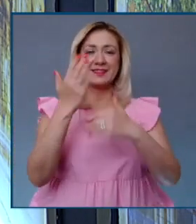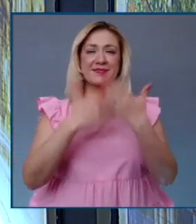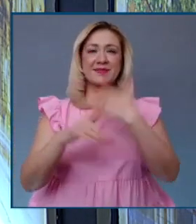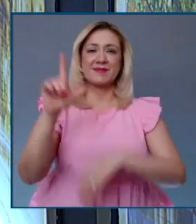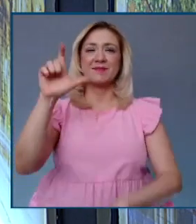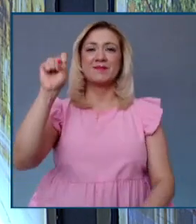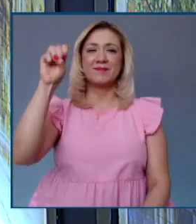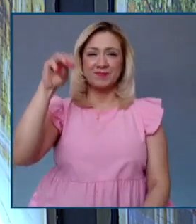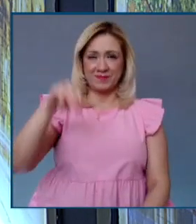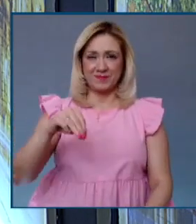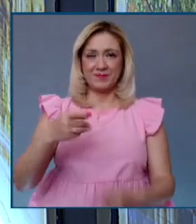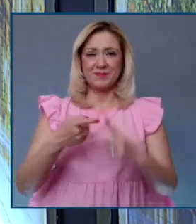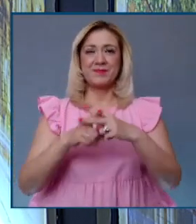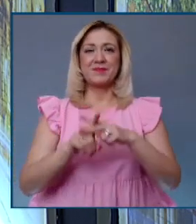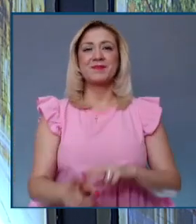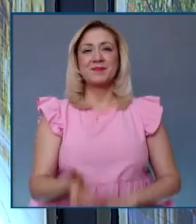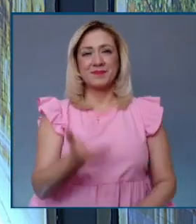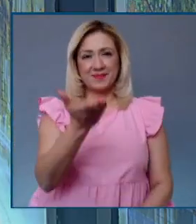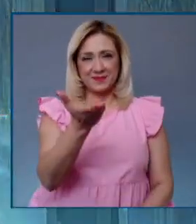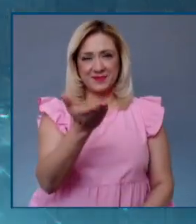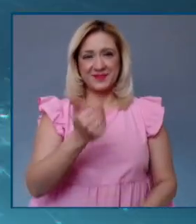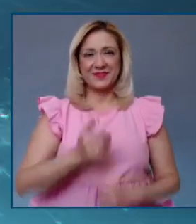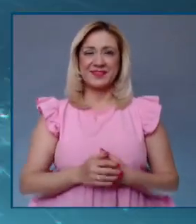mexicana. Es momento de comenzar.